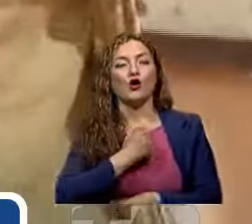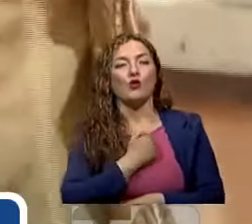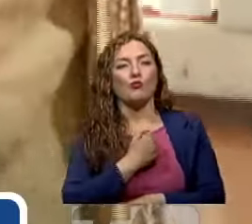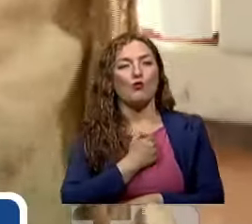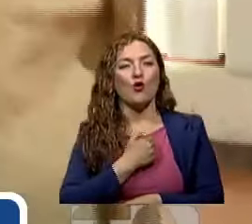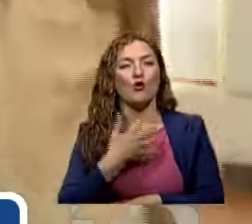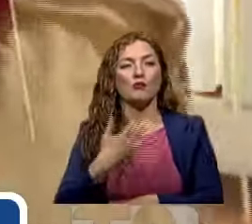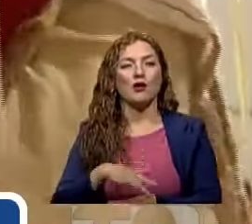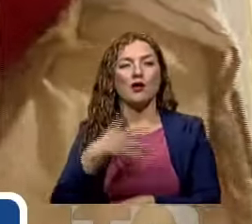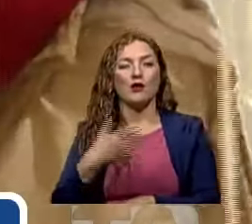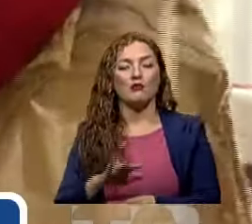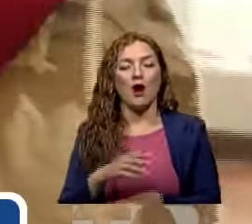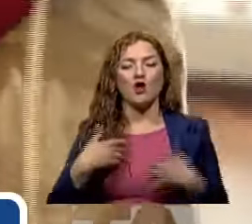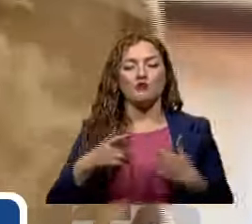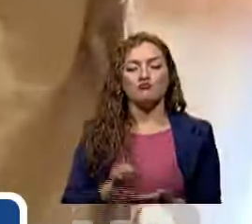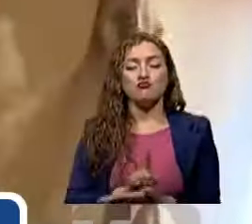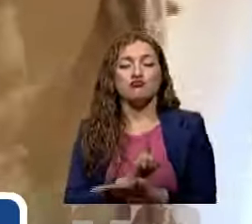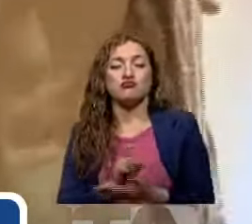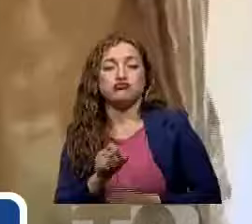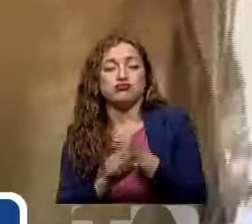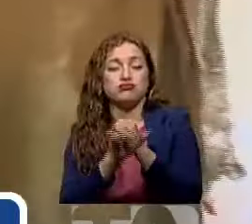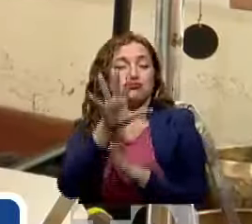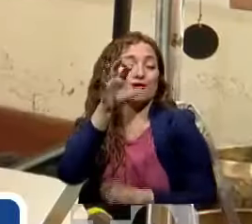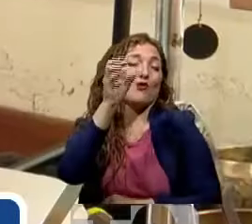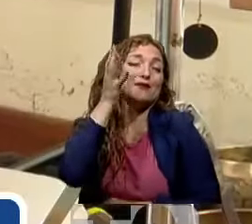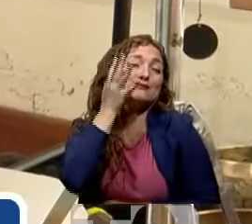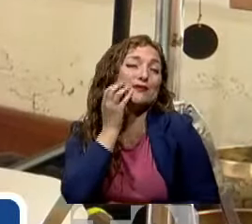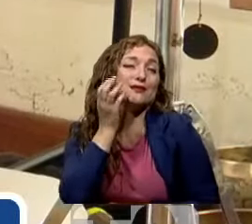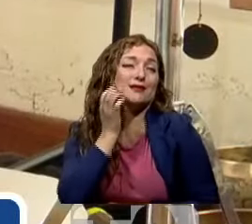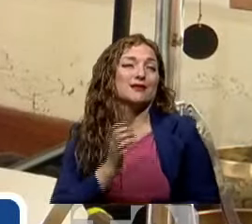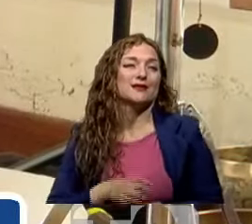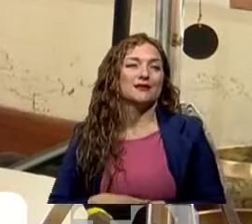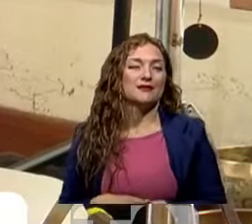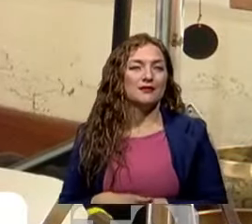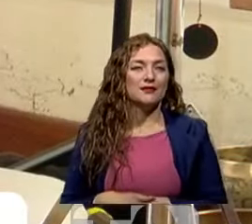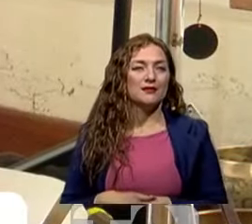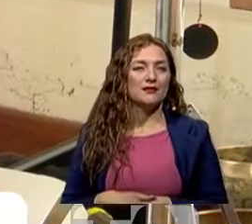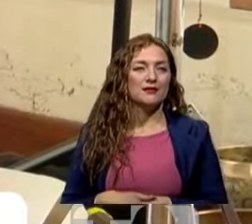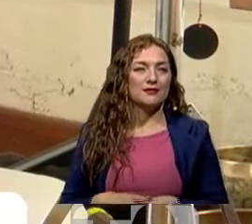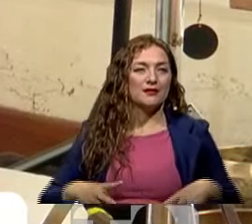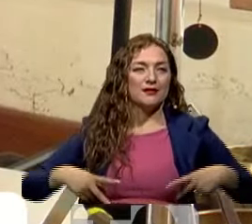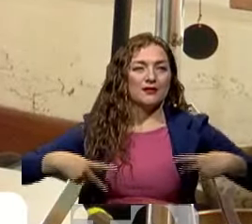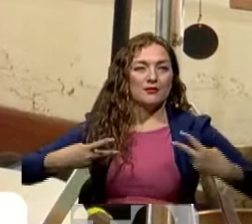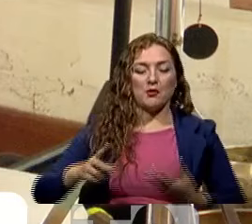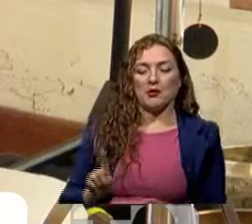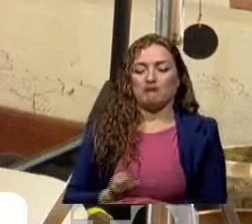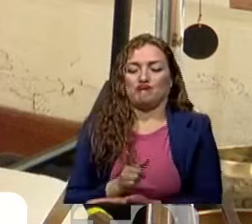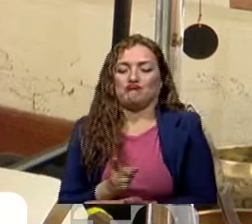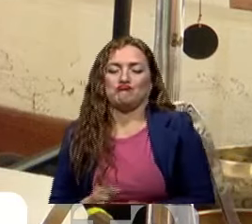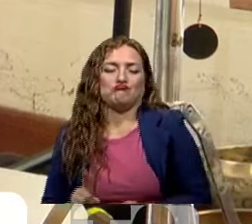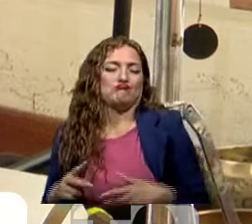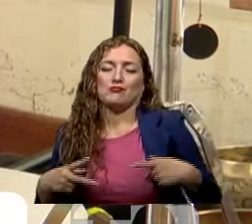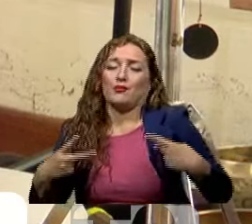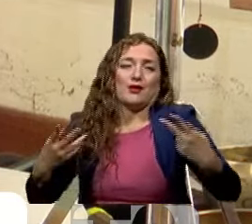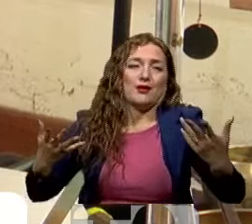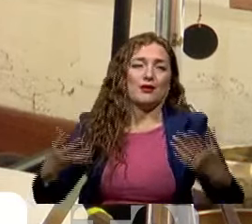ha iluminado el camino de la danza durante 50 años. Yo no he conocido otro camino más que el de la danza y